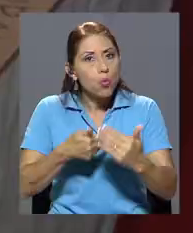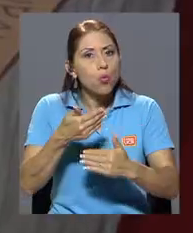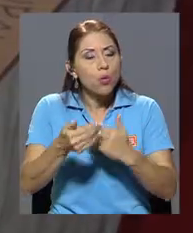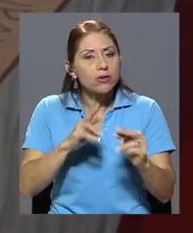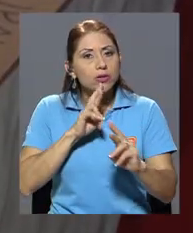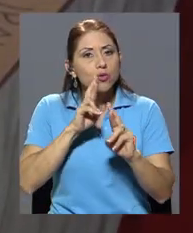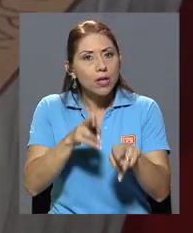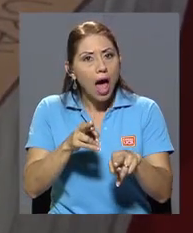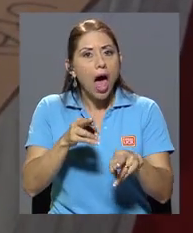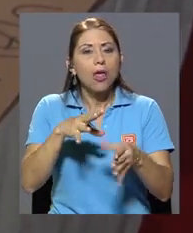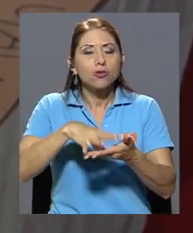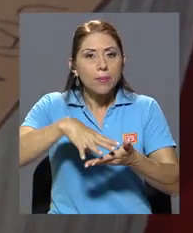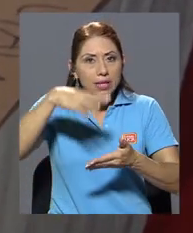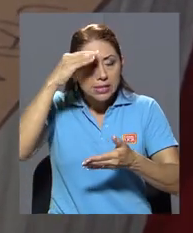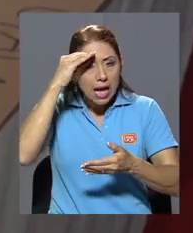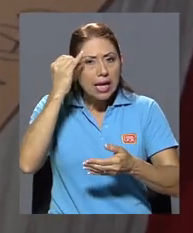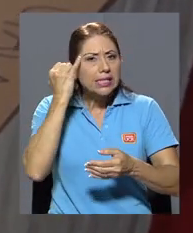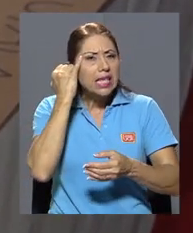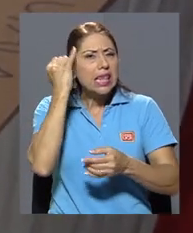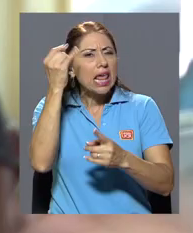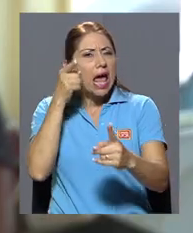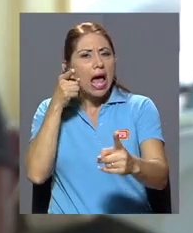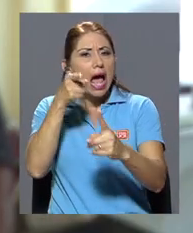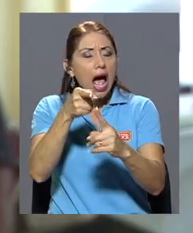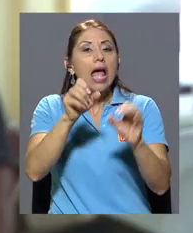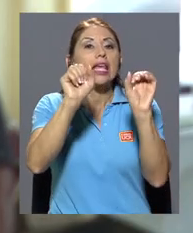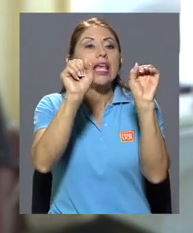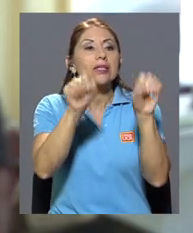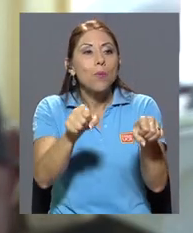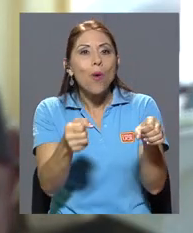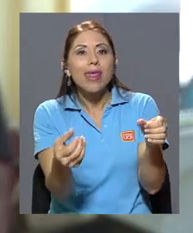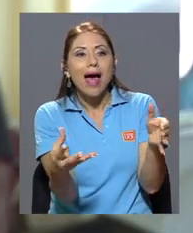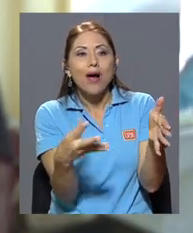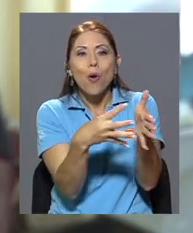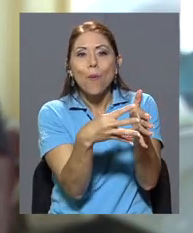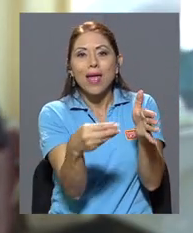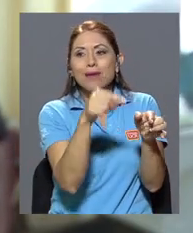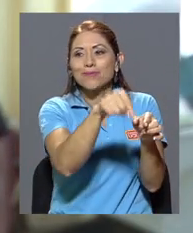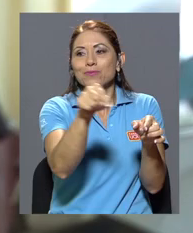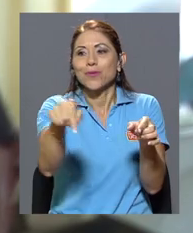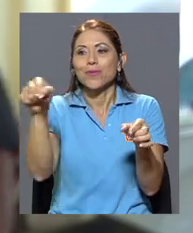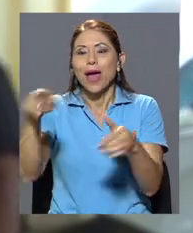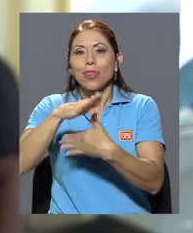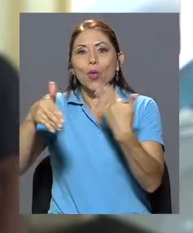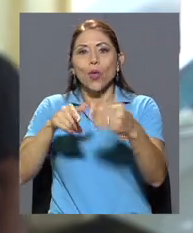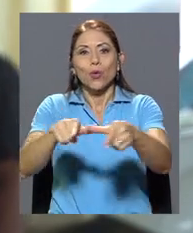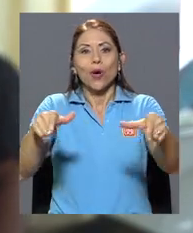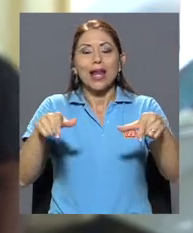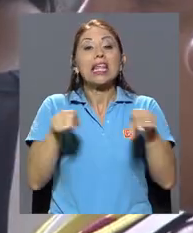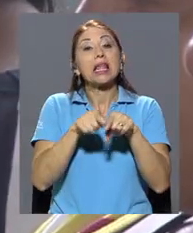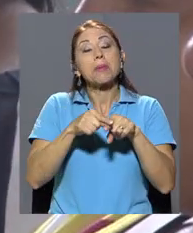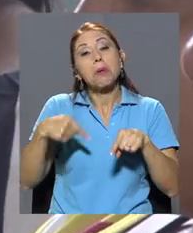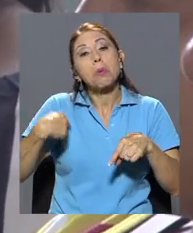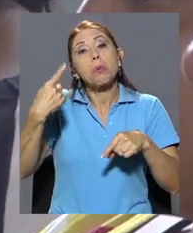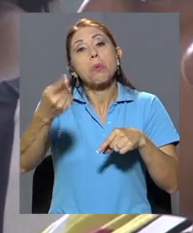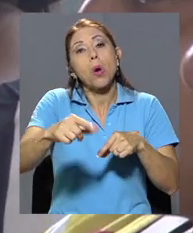generar resultados y aprendizajes, se pueda replicar en todo el cantón y eventualmente en otras zonas del país también.